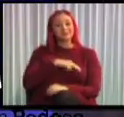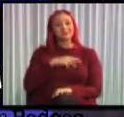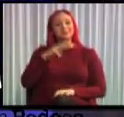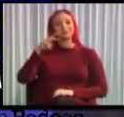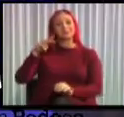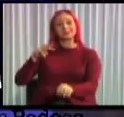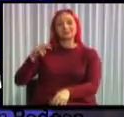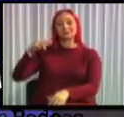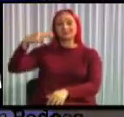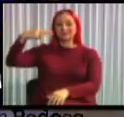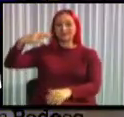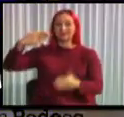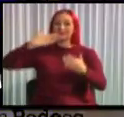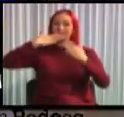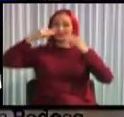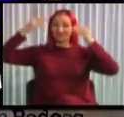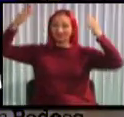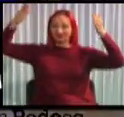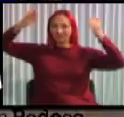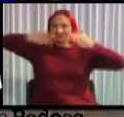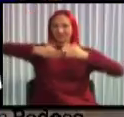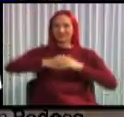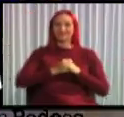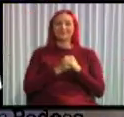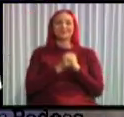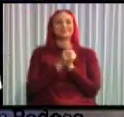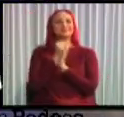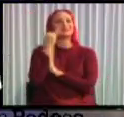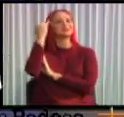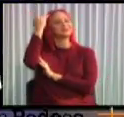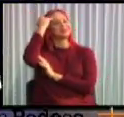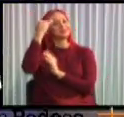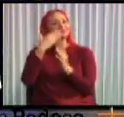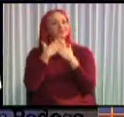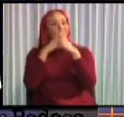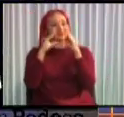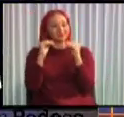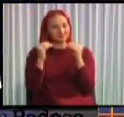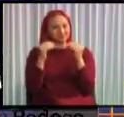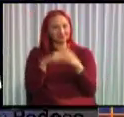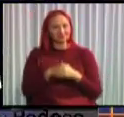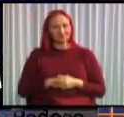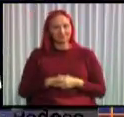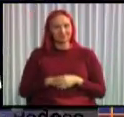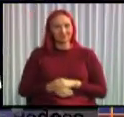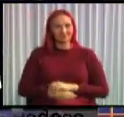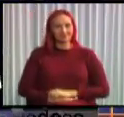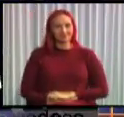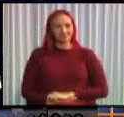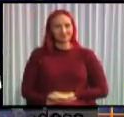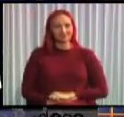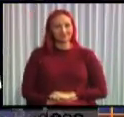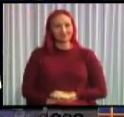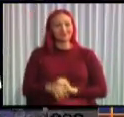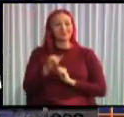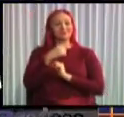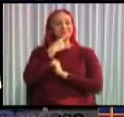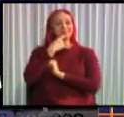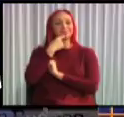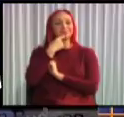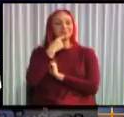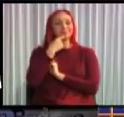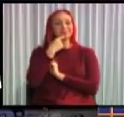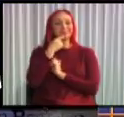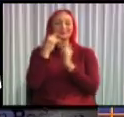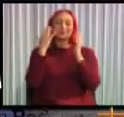Marco Herrera. Bienvenido, don Marco, a Sin Rodeos. Isabel, buenas noches a los televidentes. Como dijo Roger, mucha